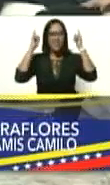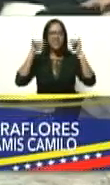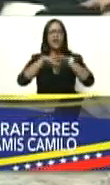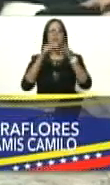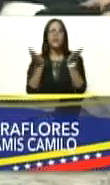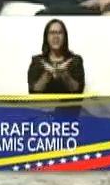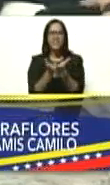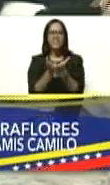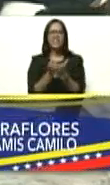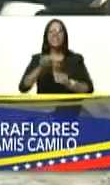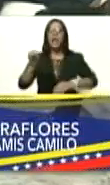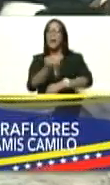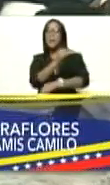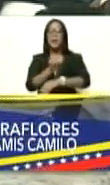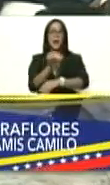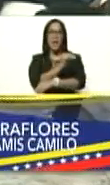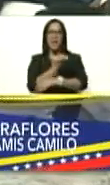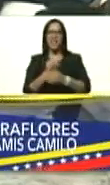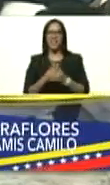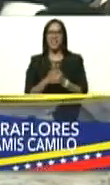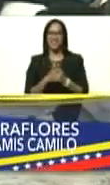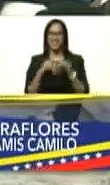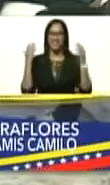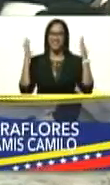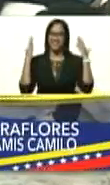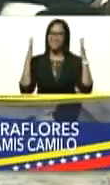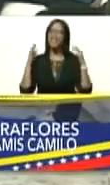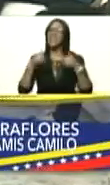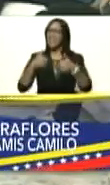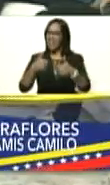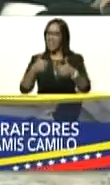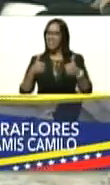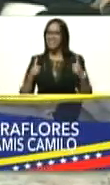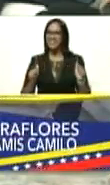Mundial del Merengue. ¿Qué tal?